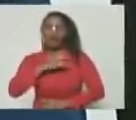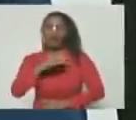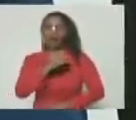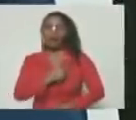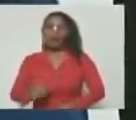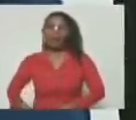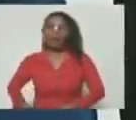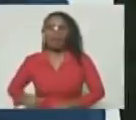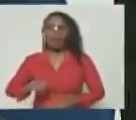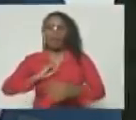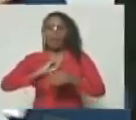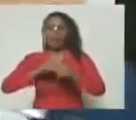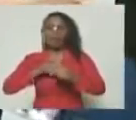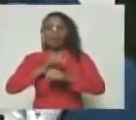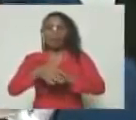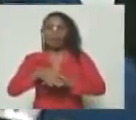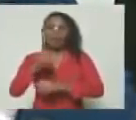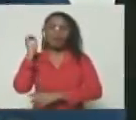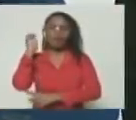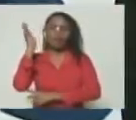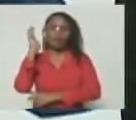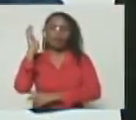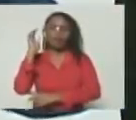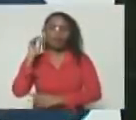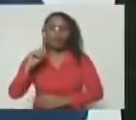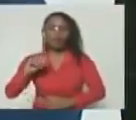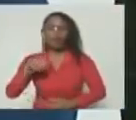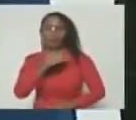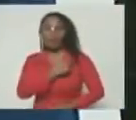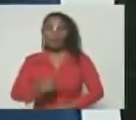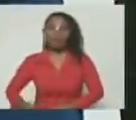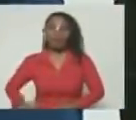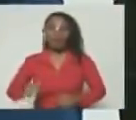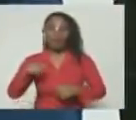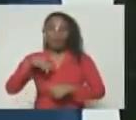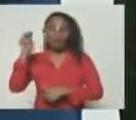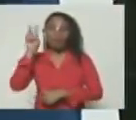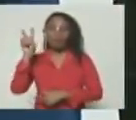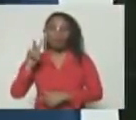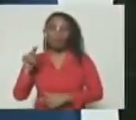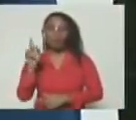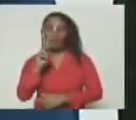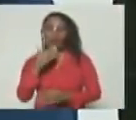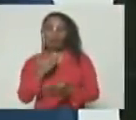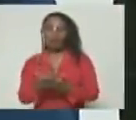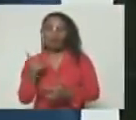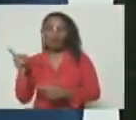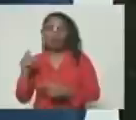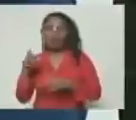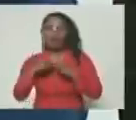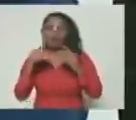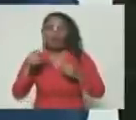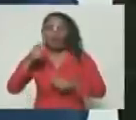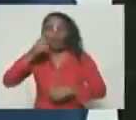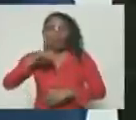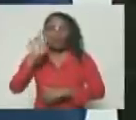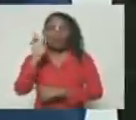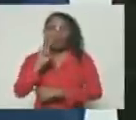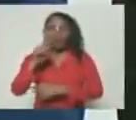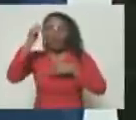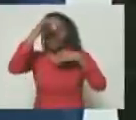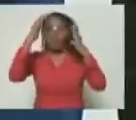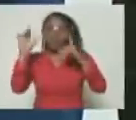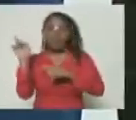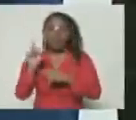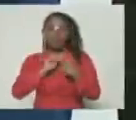señor presidente de la Asamblea Nacional y demás colegas y colegas, y al pueblo venezolano que está atento, de verdad, a hacer